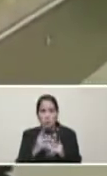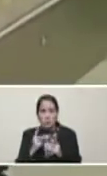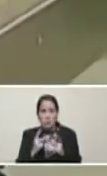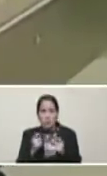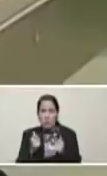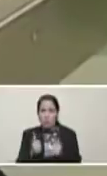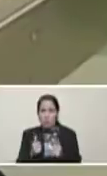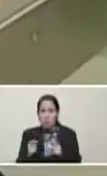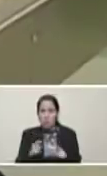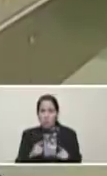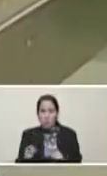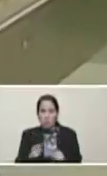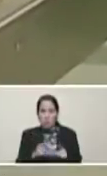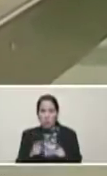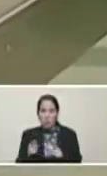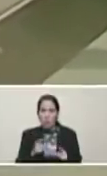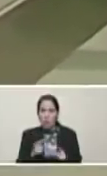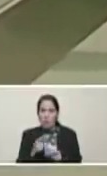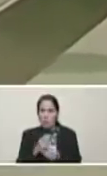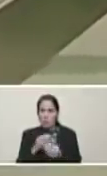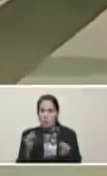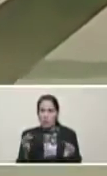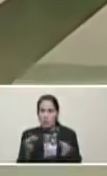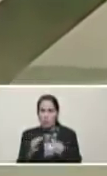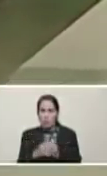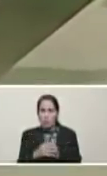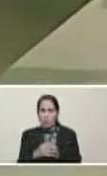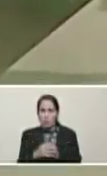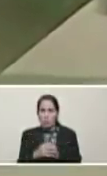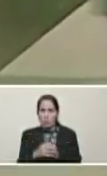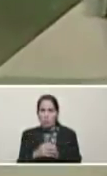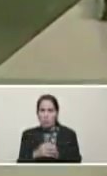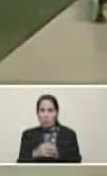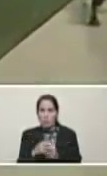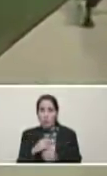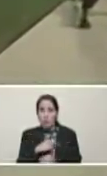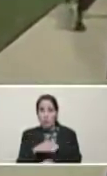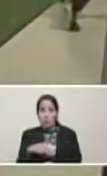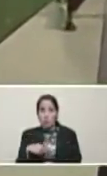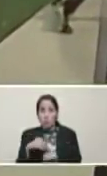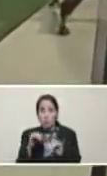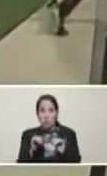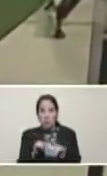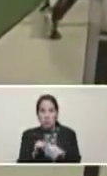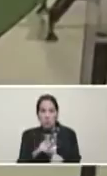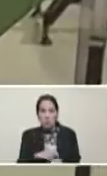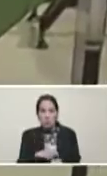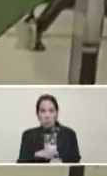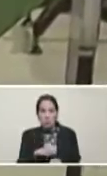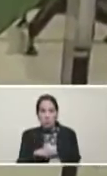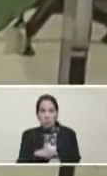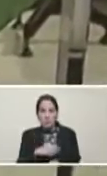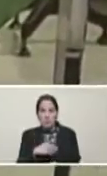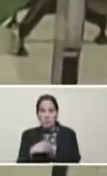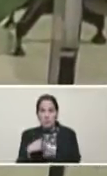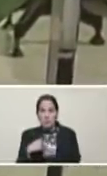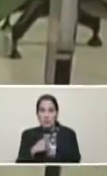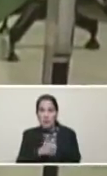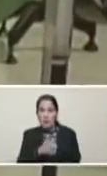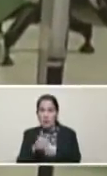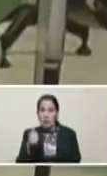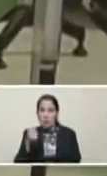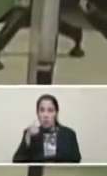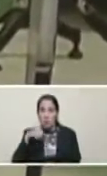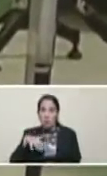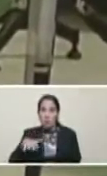controles de calidad y que efectivamente nosotros en ese mismo marco queremos llevárselos a cada uno de nuestro pueblo